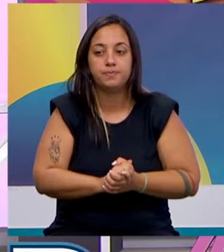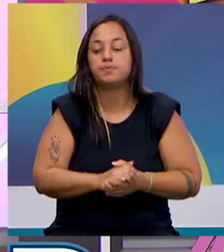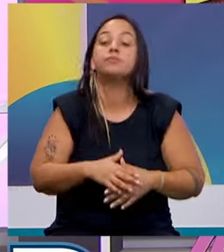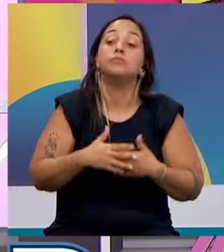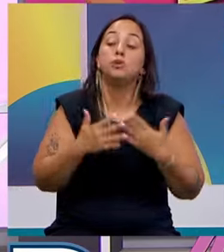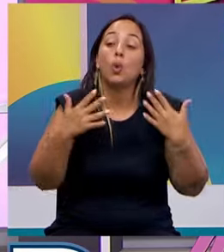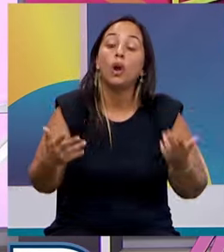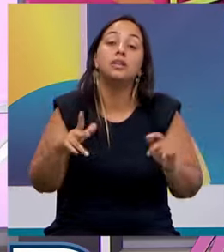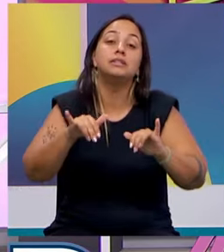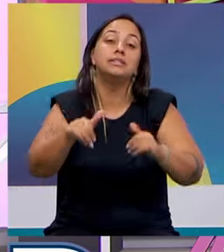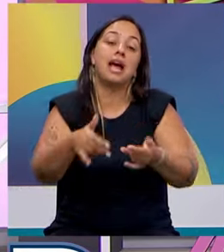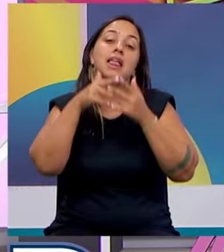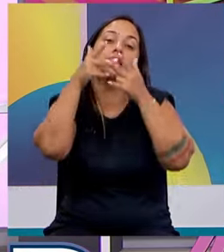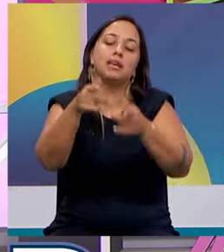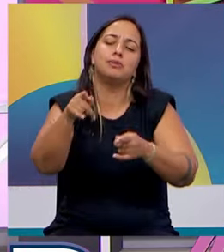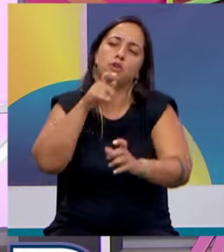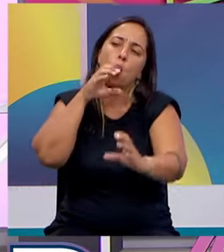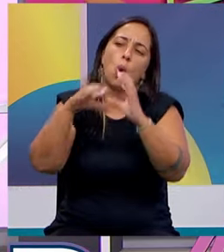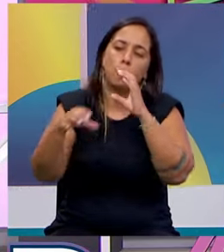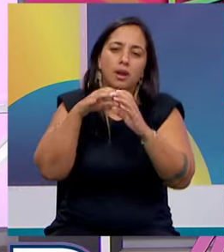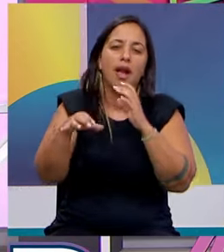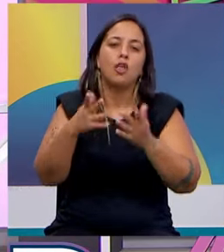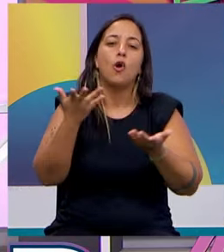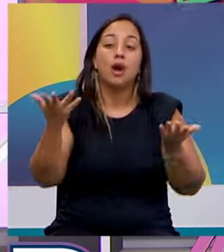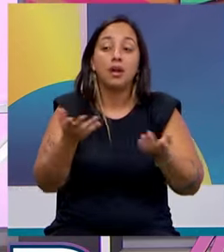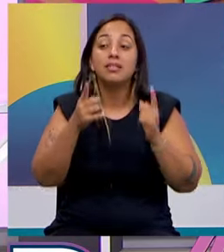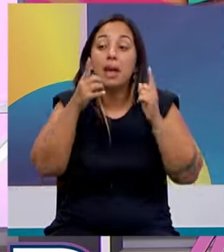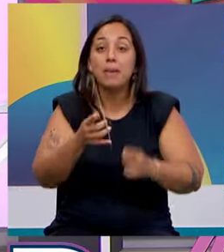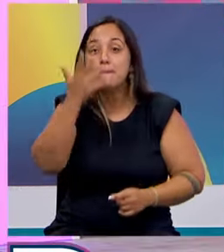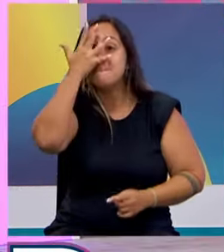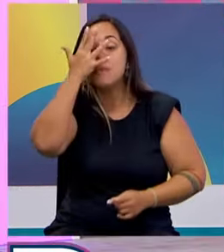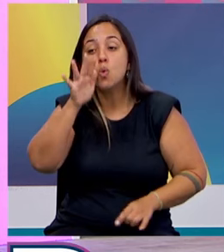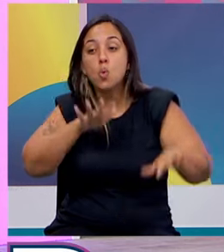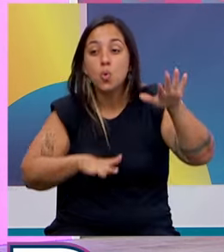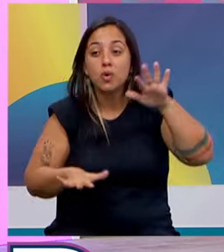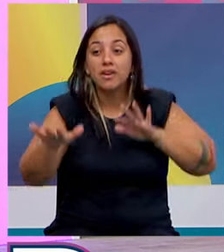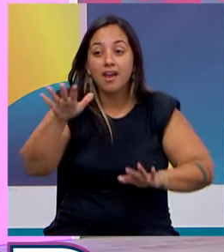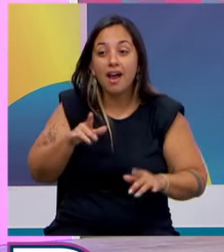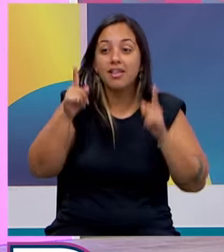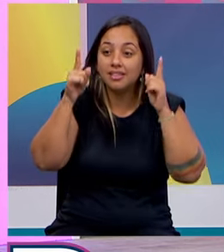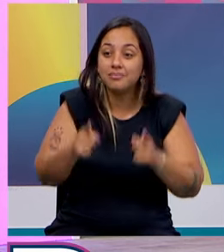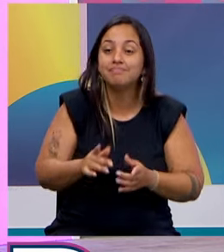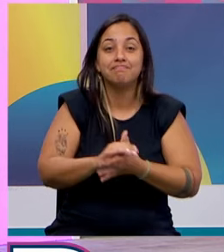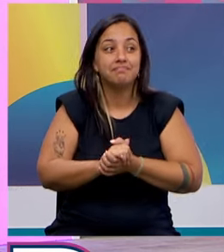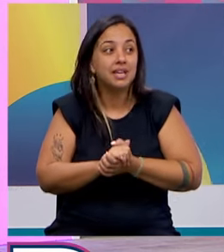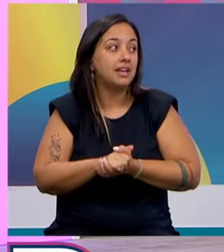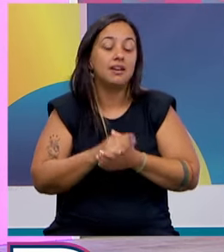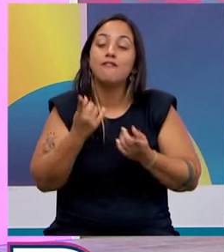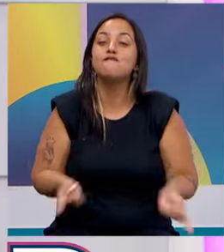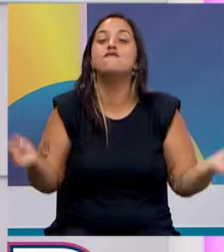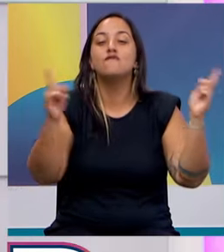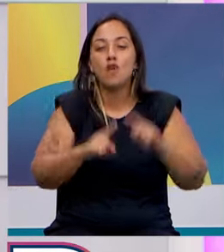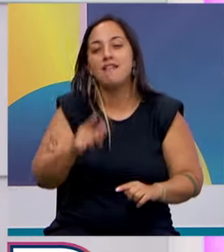arranque yo decía un montón de cosas, comunicadora, y por ahí Diego decía murguista. Diego, sí. ¿Volvés al